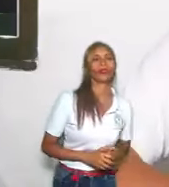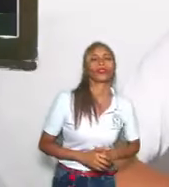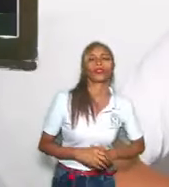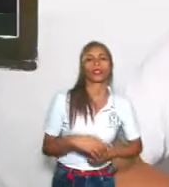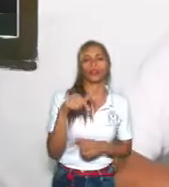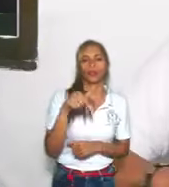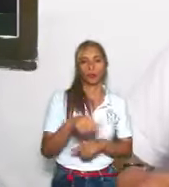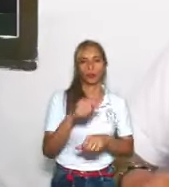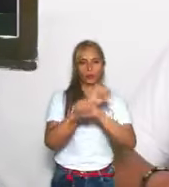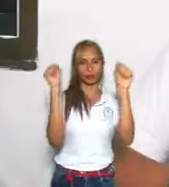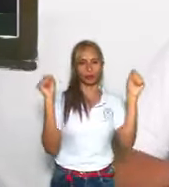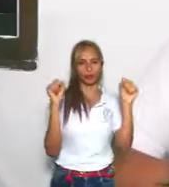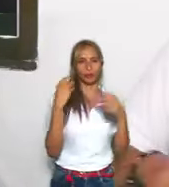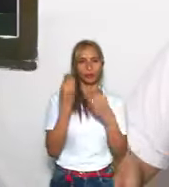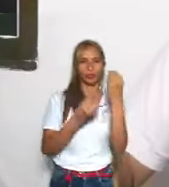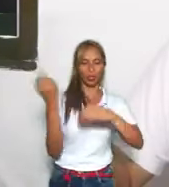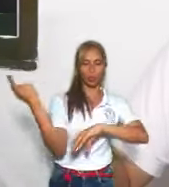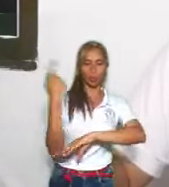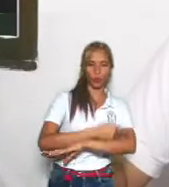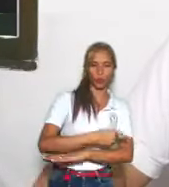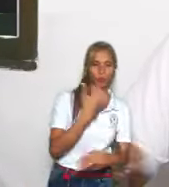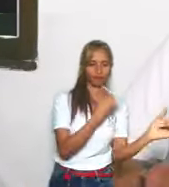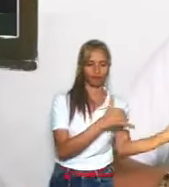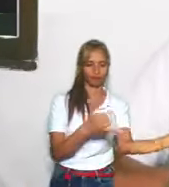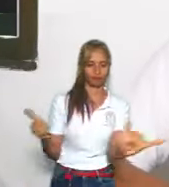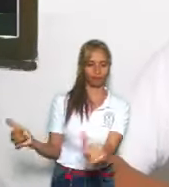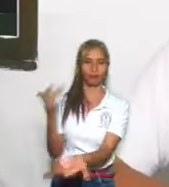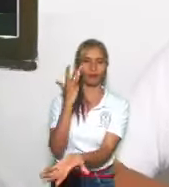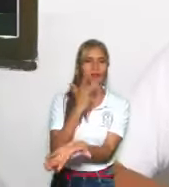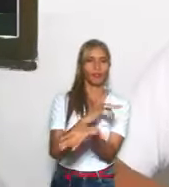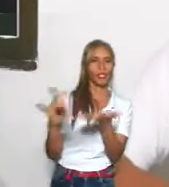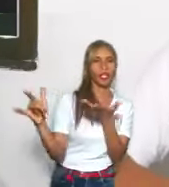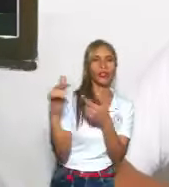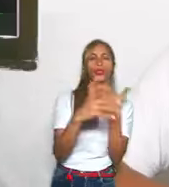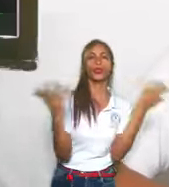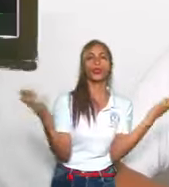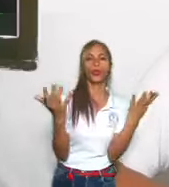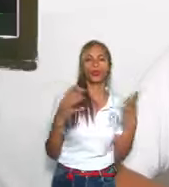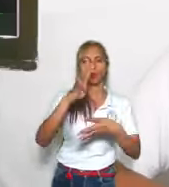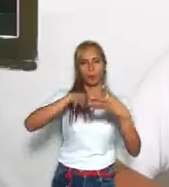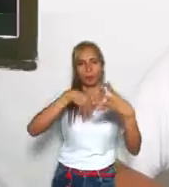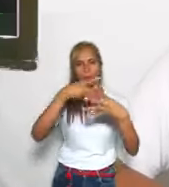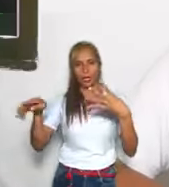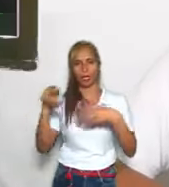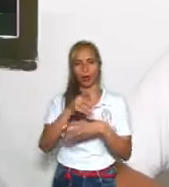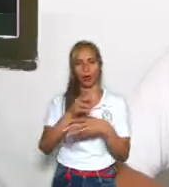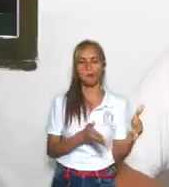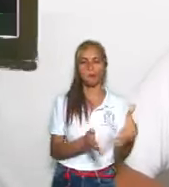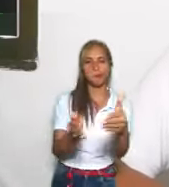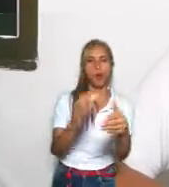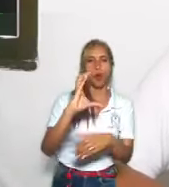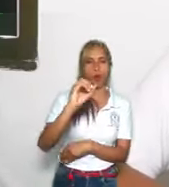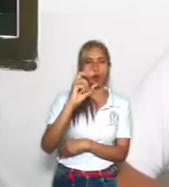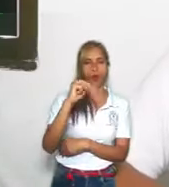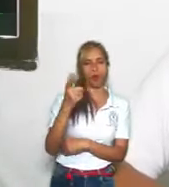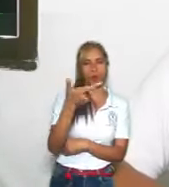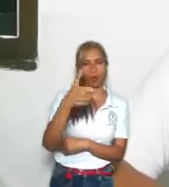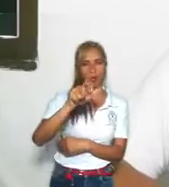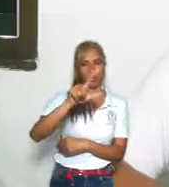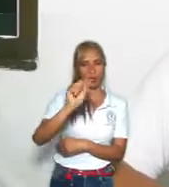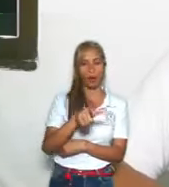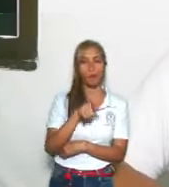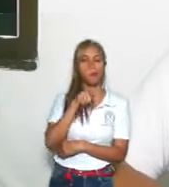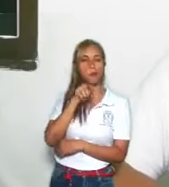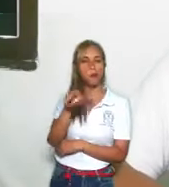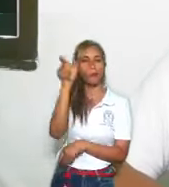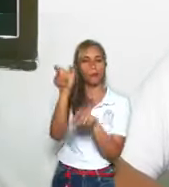una importante jornada de limpieza en el corregimiento de Barcelona, en la quebrada La Congala. Allí se encuentran representantes